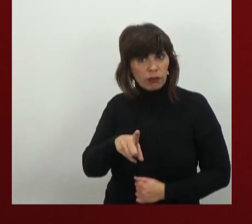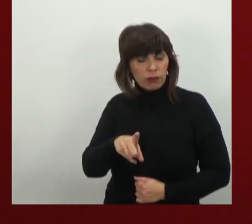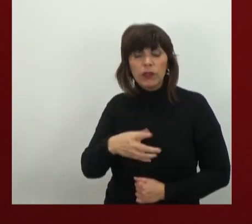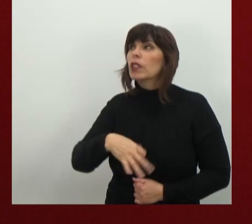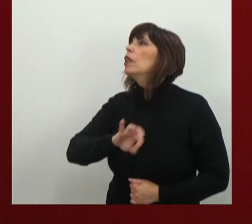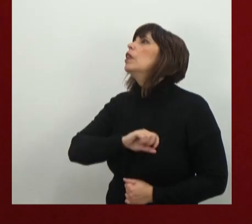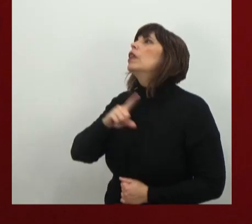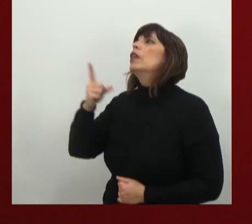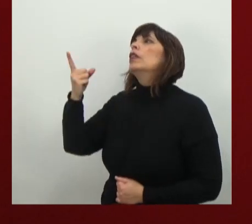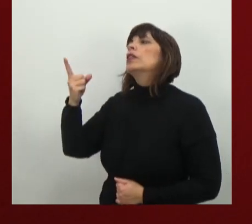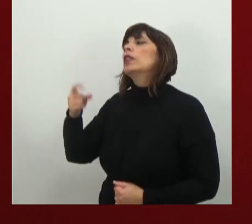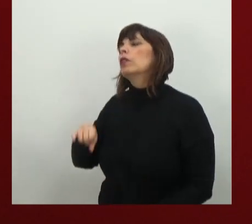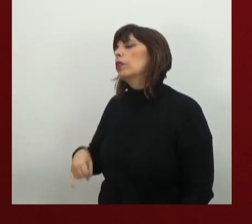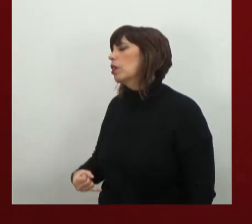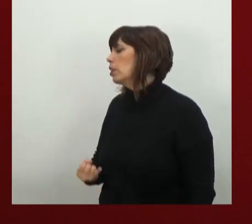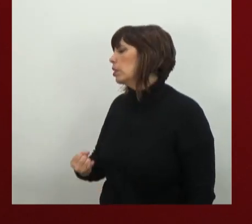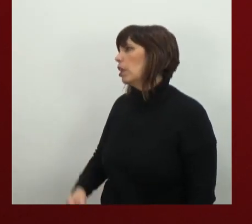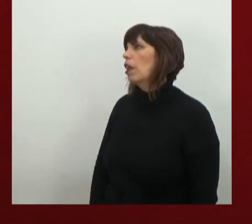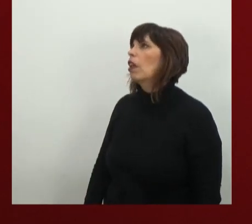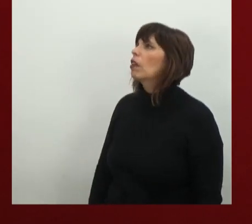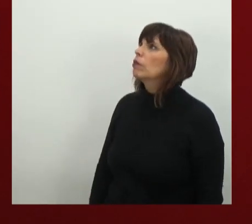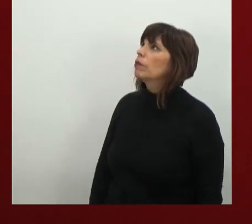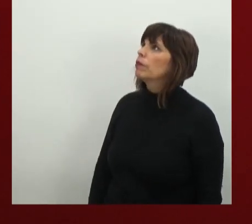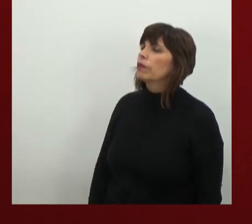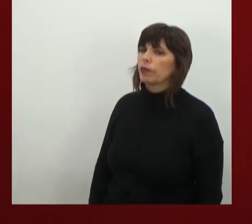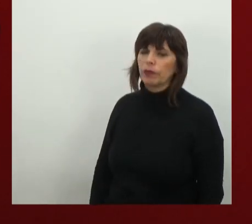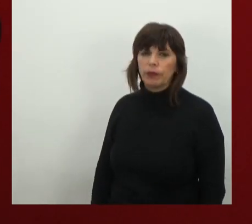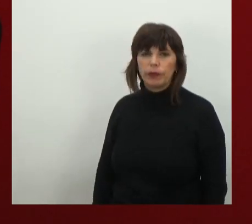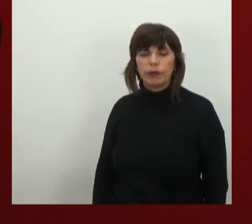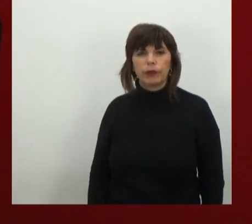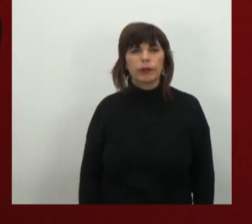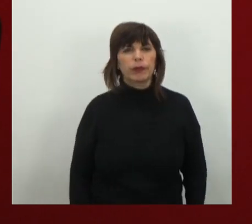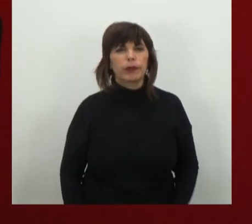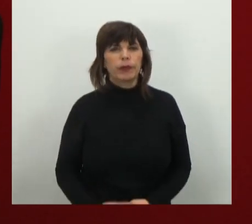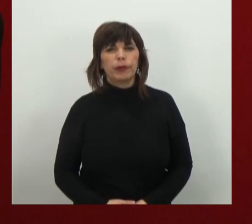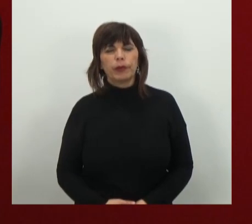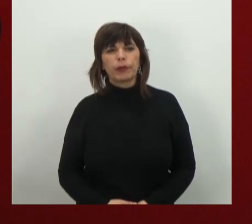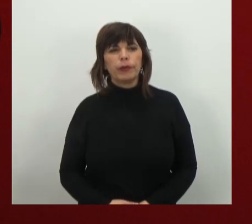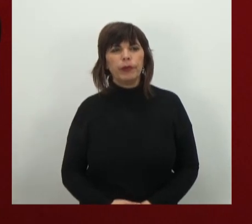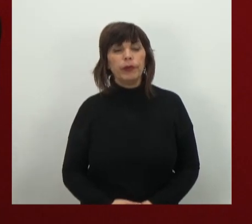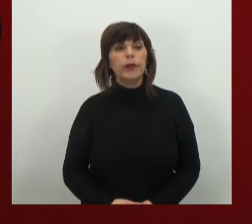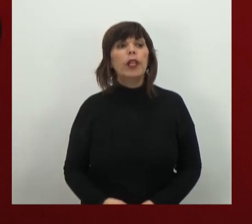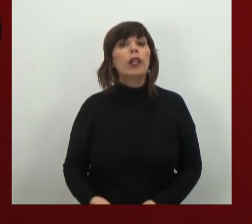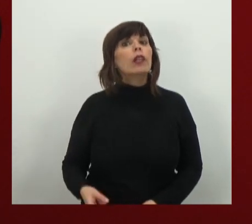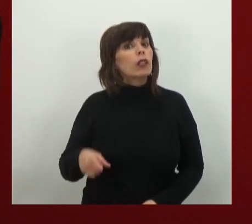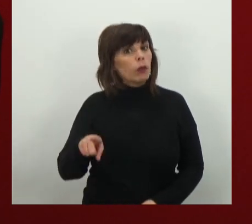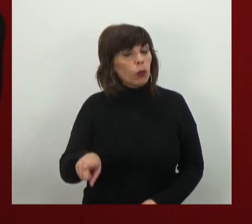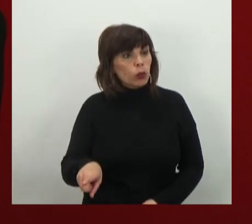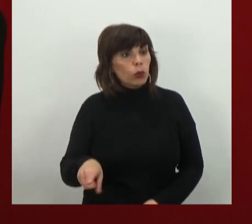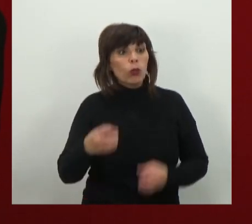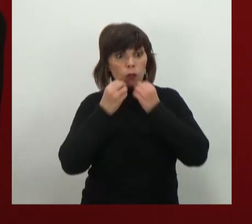Dile: Señor, estoy cansado. Como la madre de Samuel,